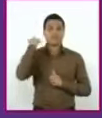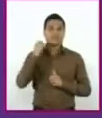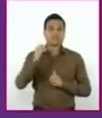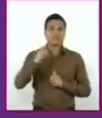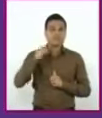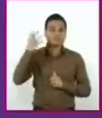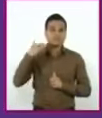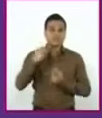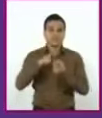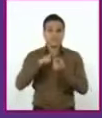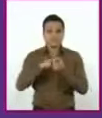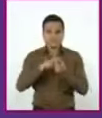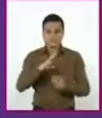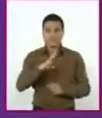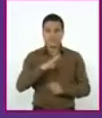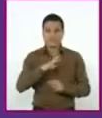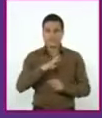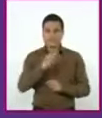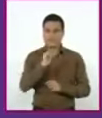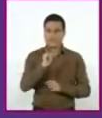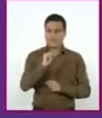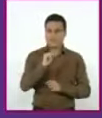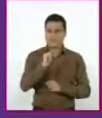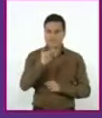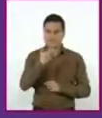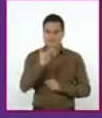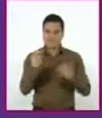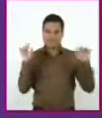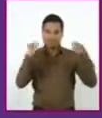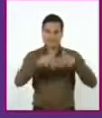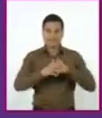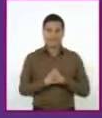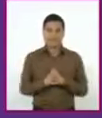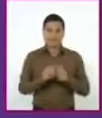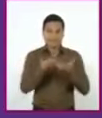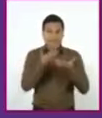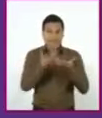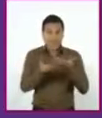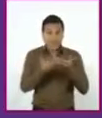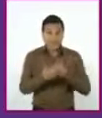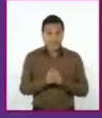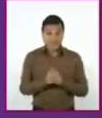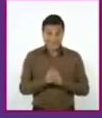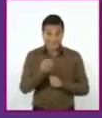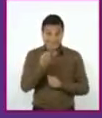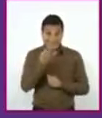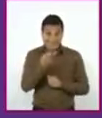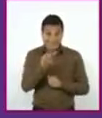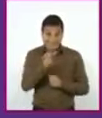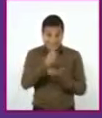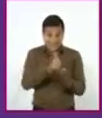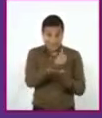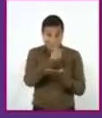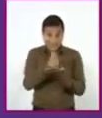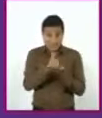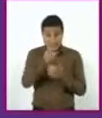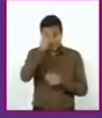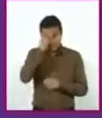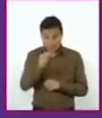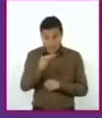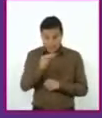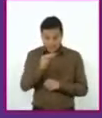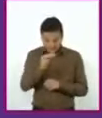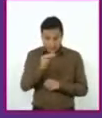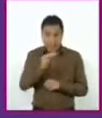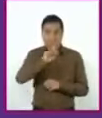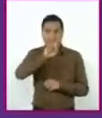e Historia, INAH. En la actualidad, tal particularidad solo sería equiparable con Nueva York, consideró